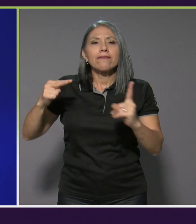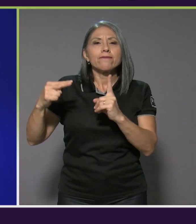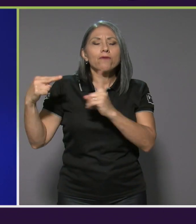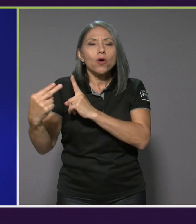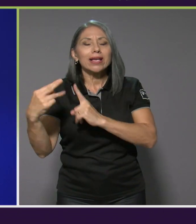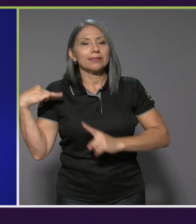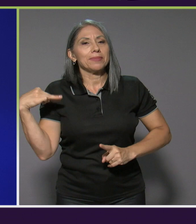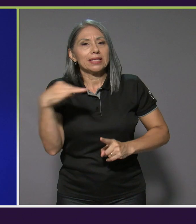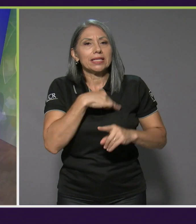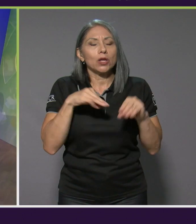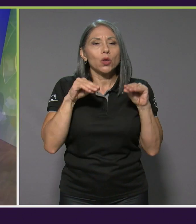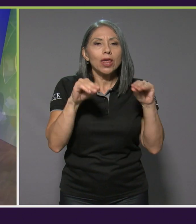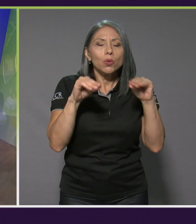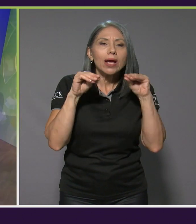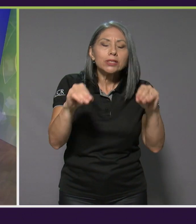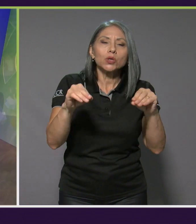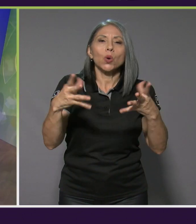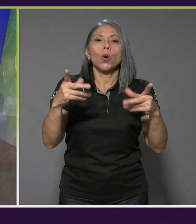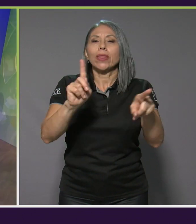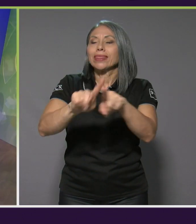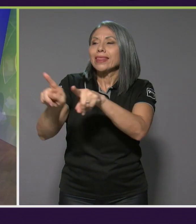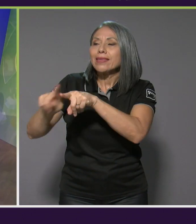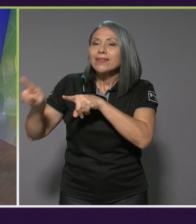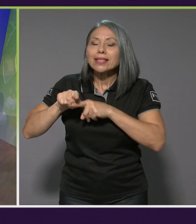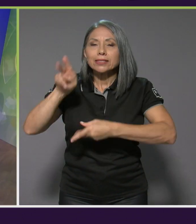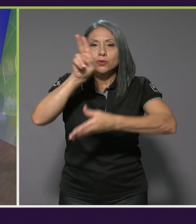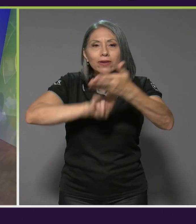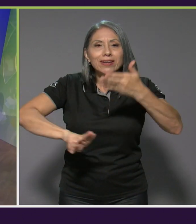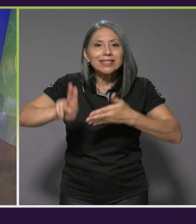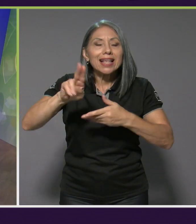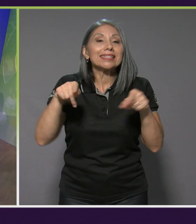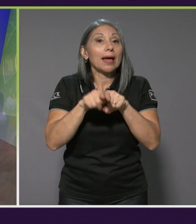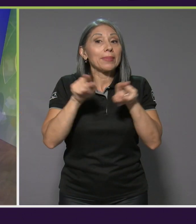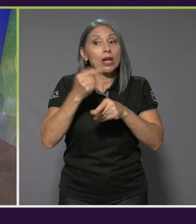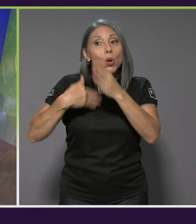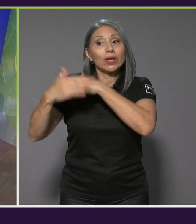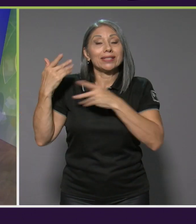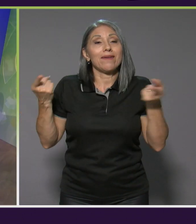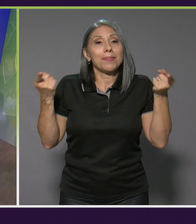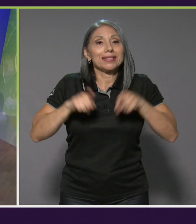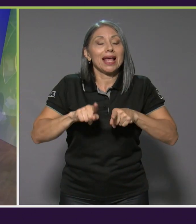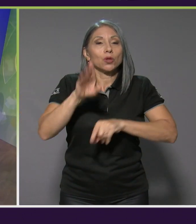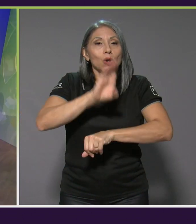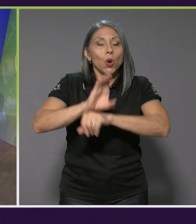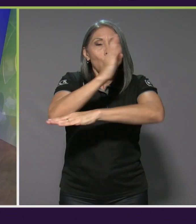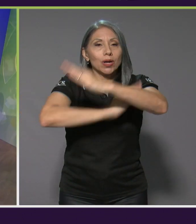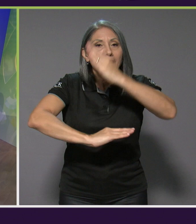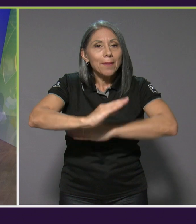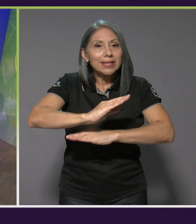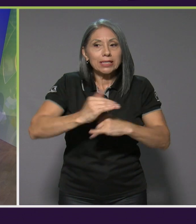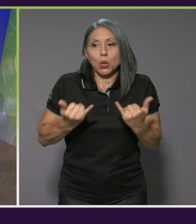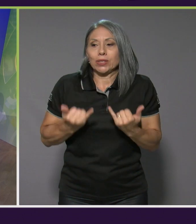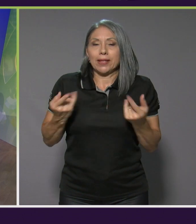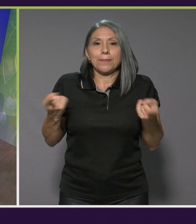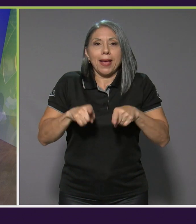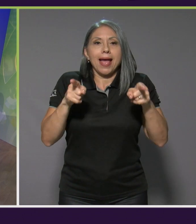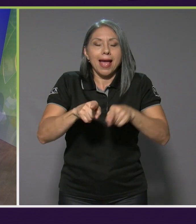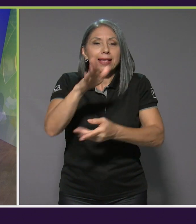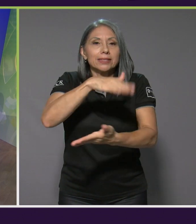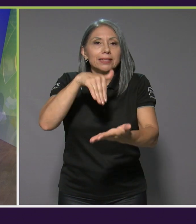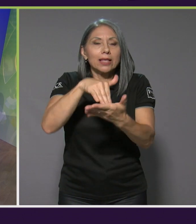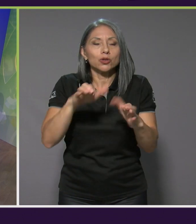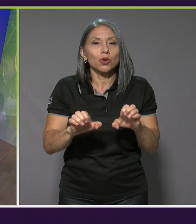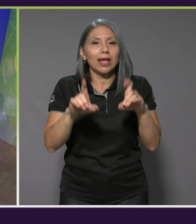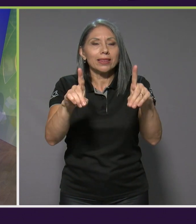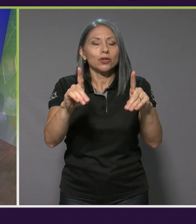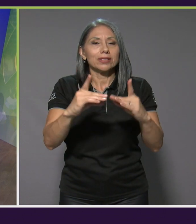las universidades, lo que estaba pasando en CONAPDIS, lo que está pasando en los centros de educación especial, etcétera.